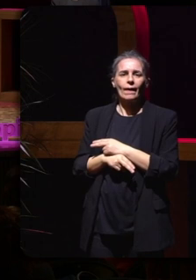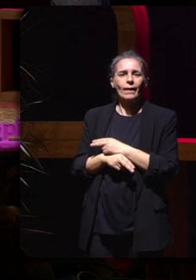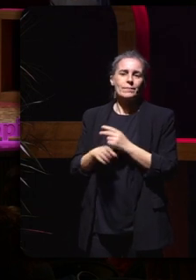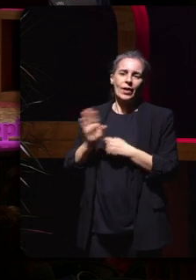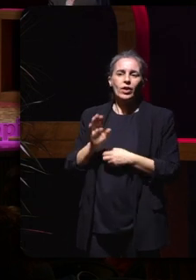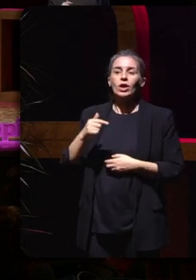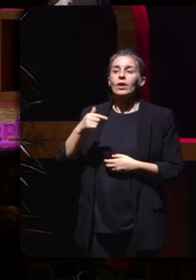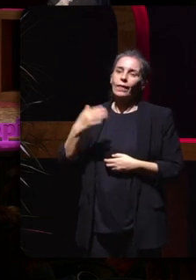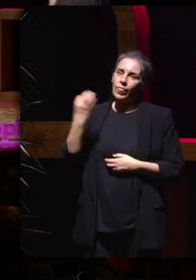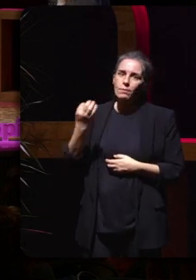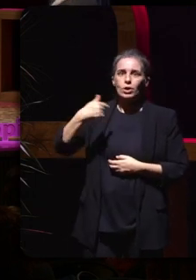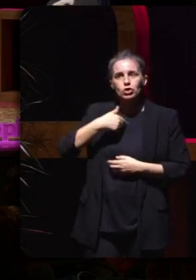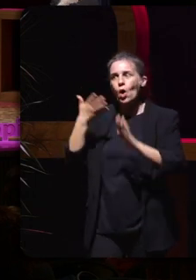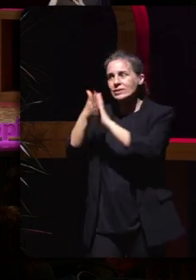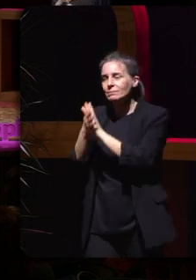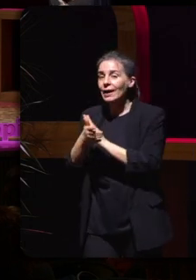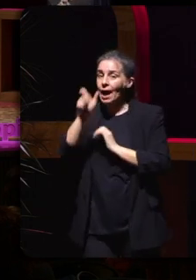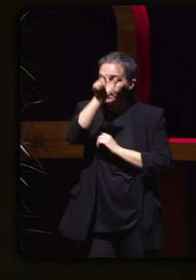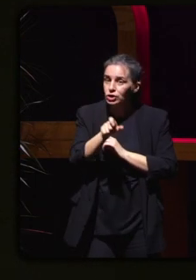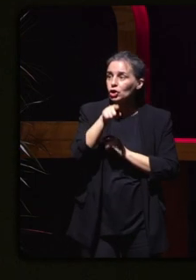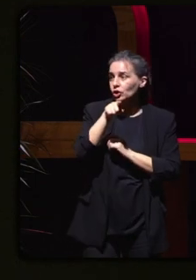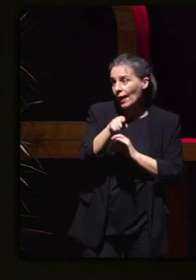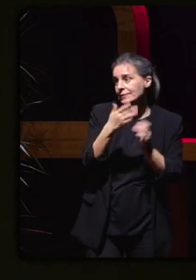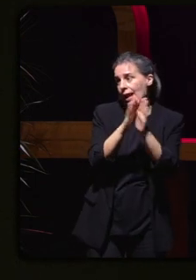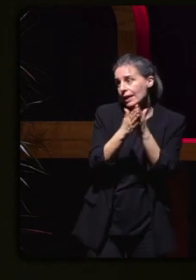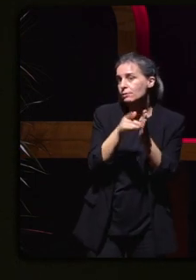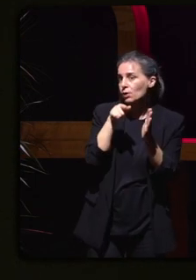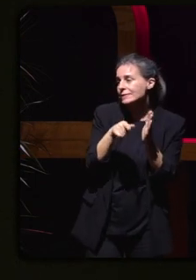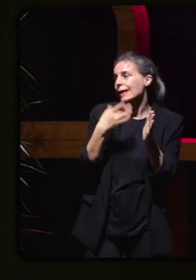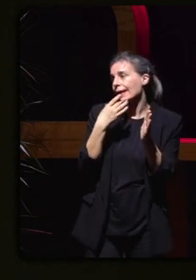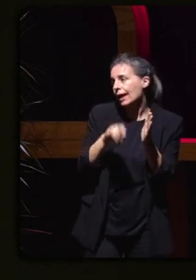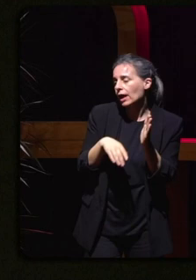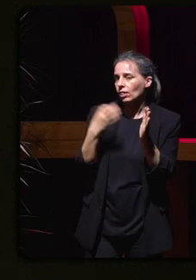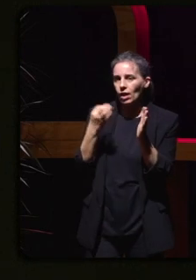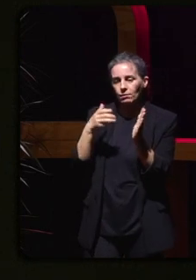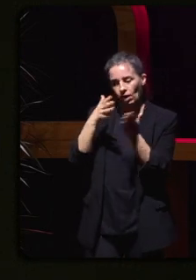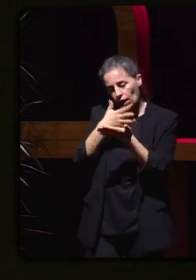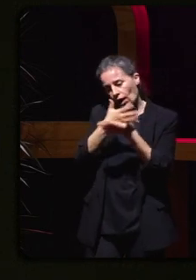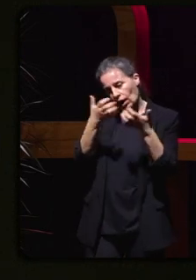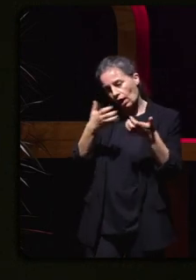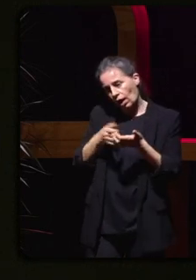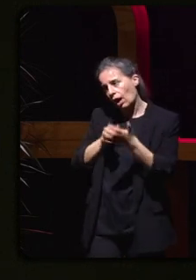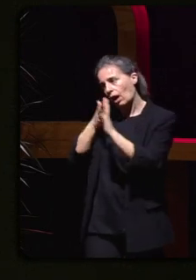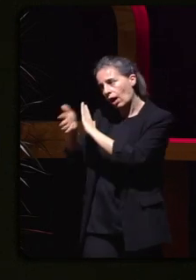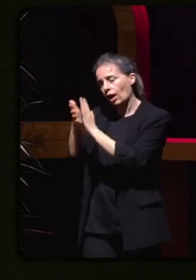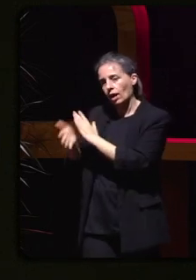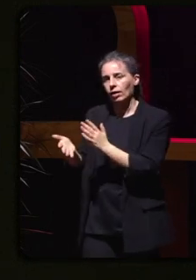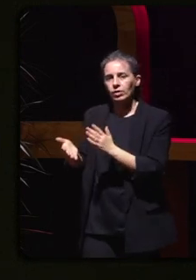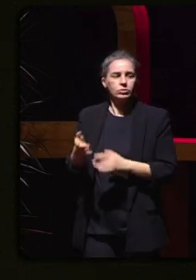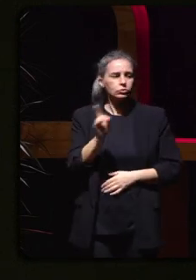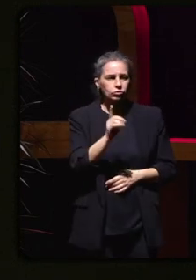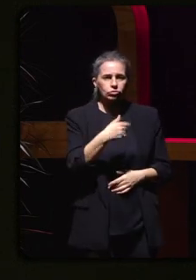o explícale a la gente que es cuál para mí como lectora siempre supuso un reto que no que no me lo explicaran